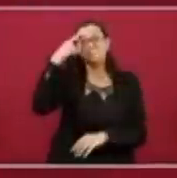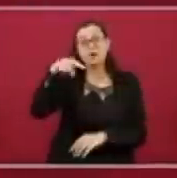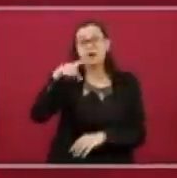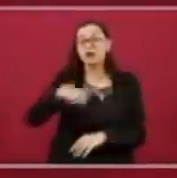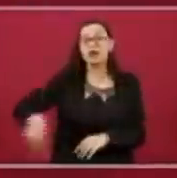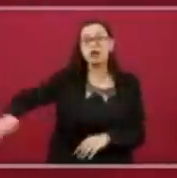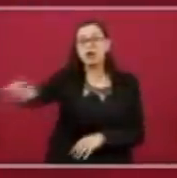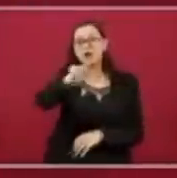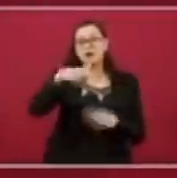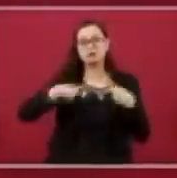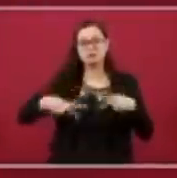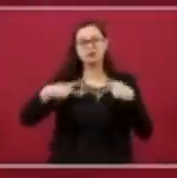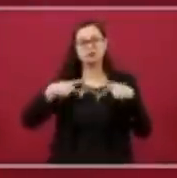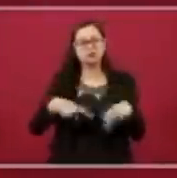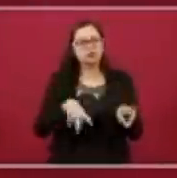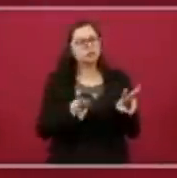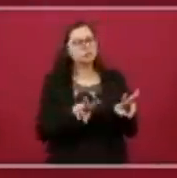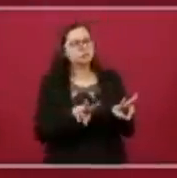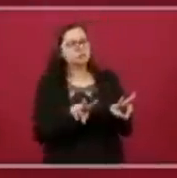sepan